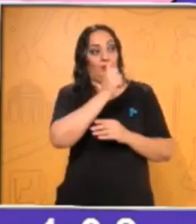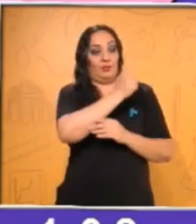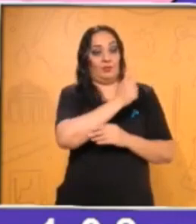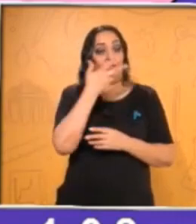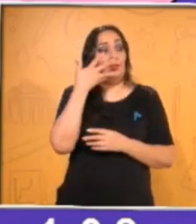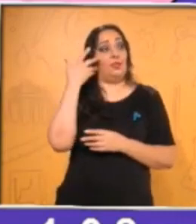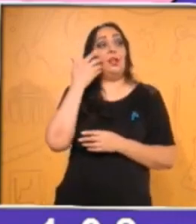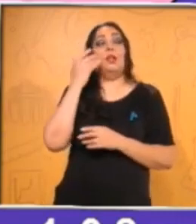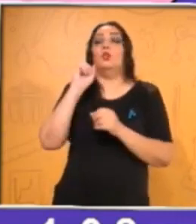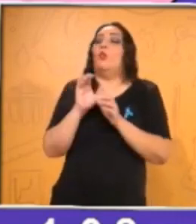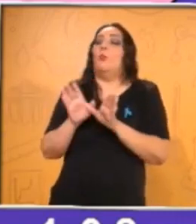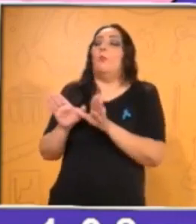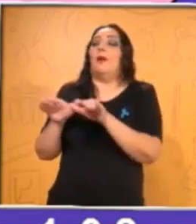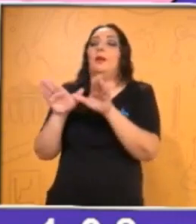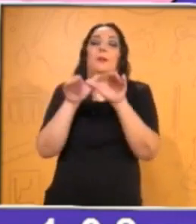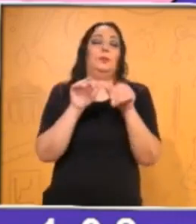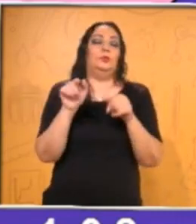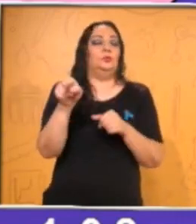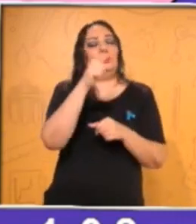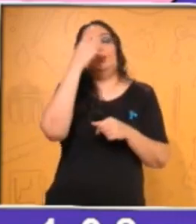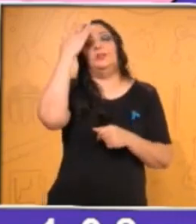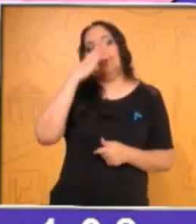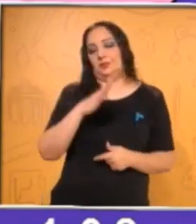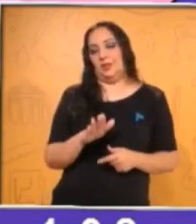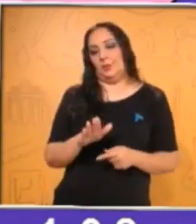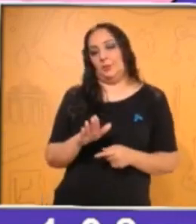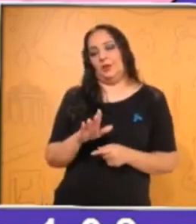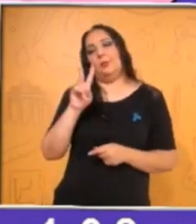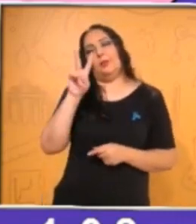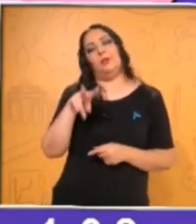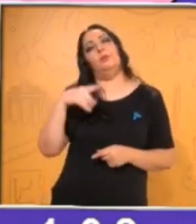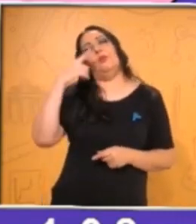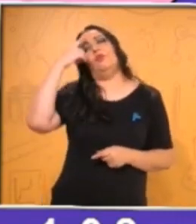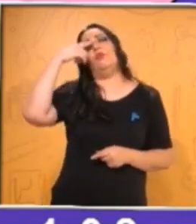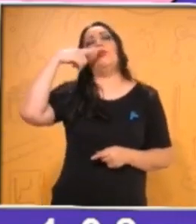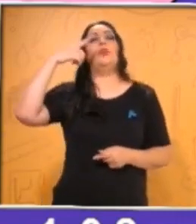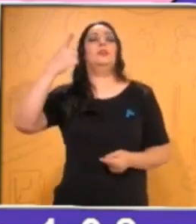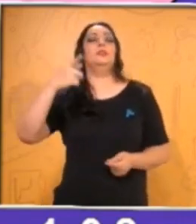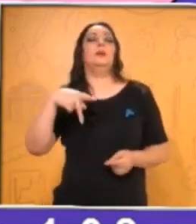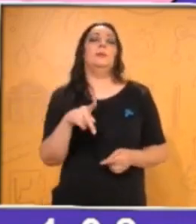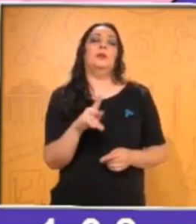se hace. Ustedes ya deben de saber en casita. Y es algo bastante sencillo, pero que se